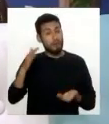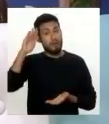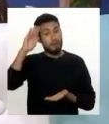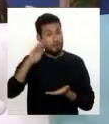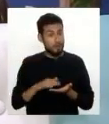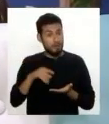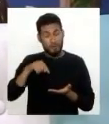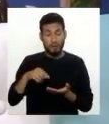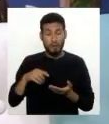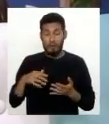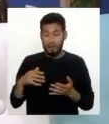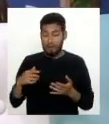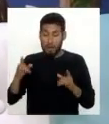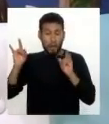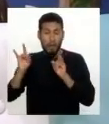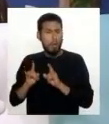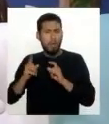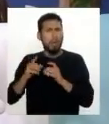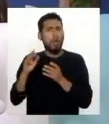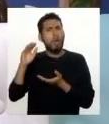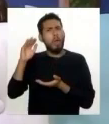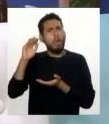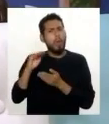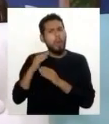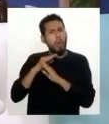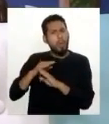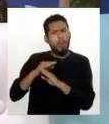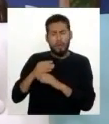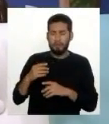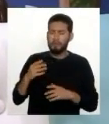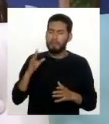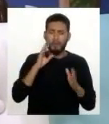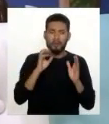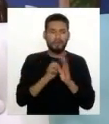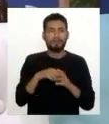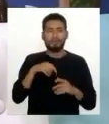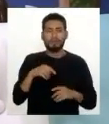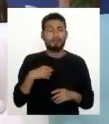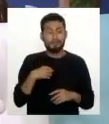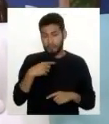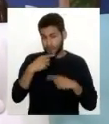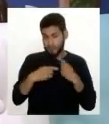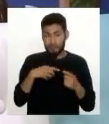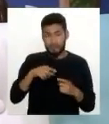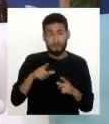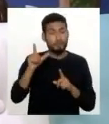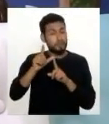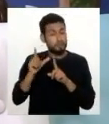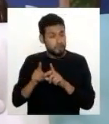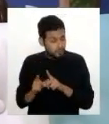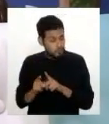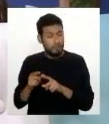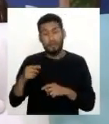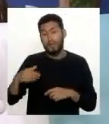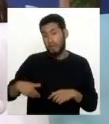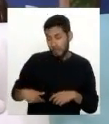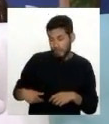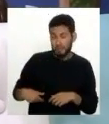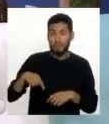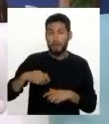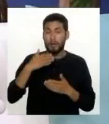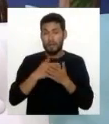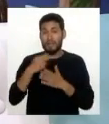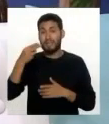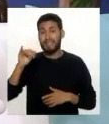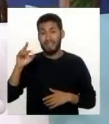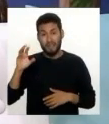disminuir esta absorción. A ver. Entonces, por ejemplo, ¿no? Nosotros estamos consumiendo una de estas fuentes que les estoy mencionando, de las lentejitas o el hígado, ¿no?